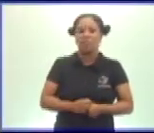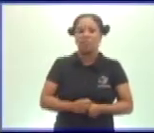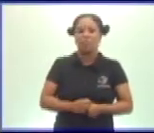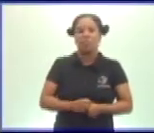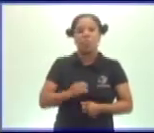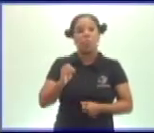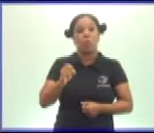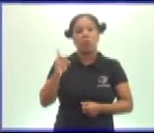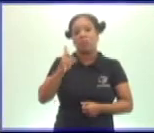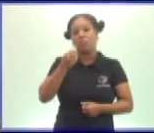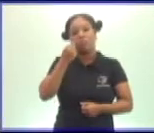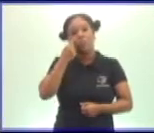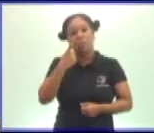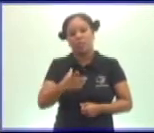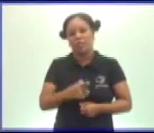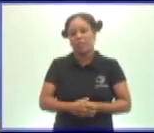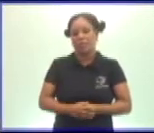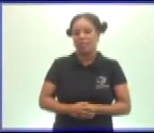u homogéneos.